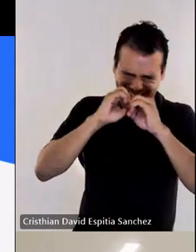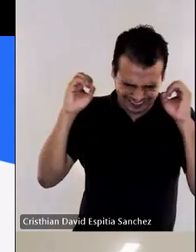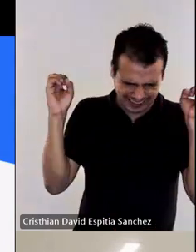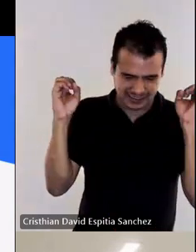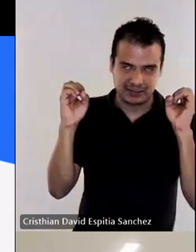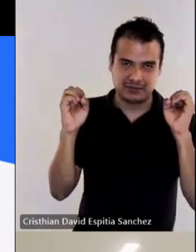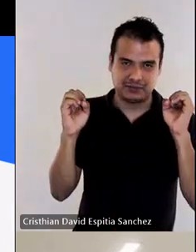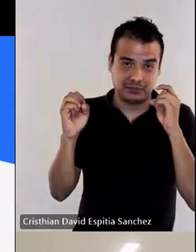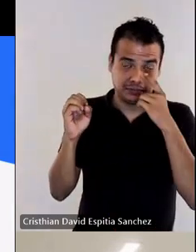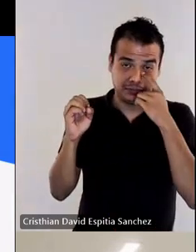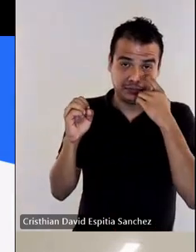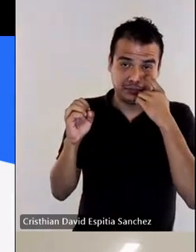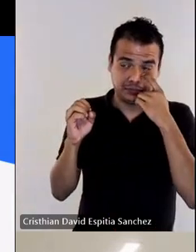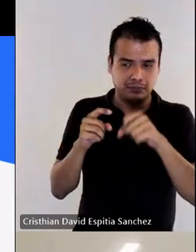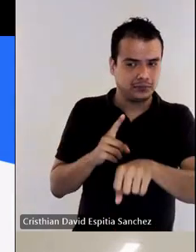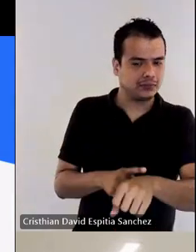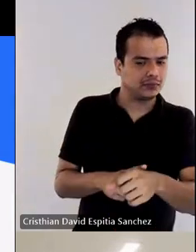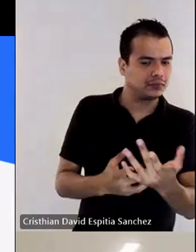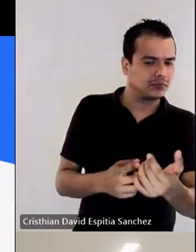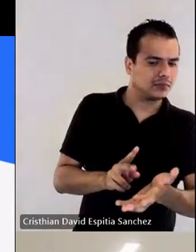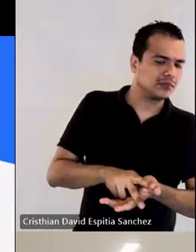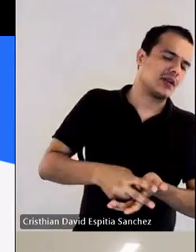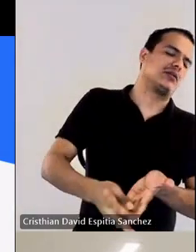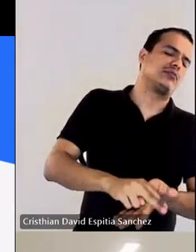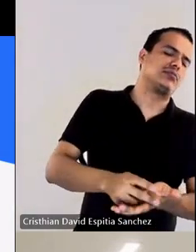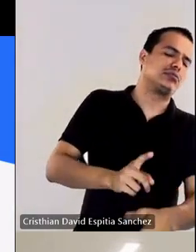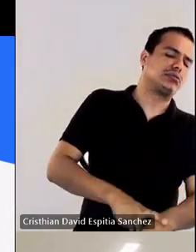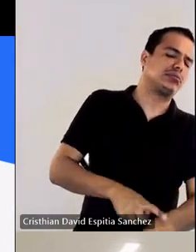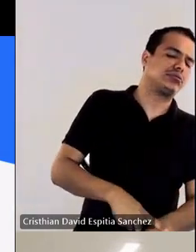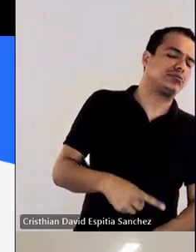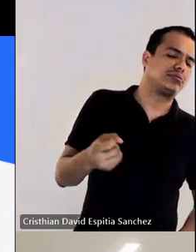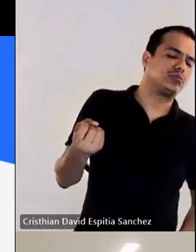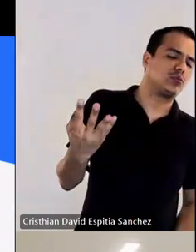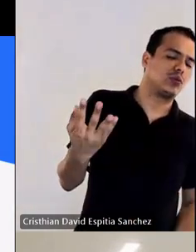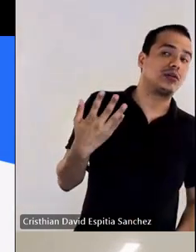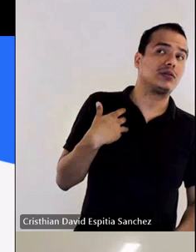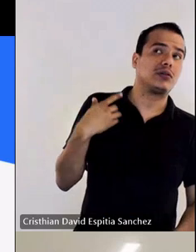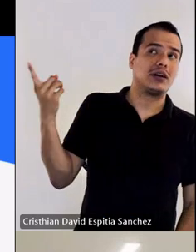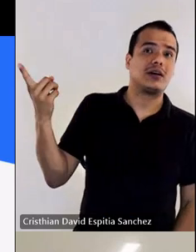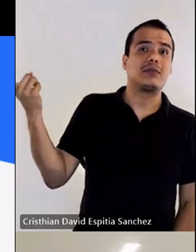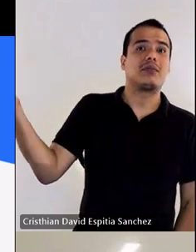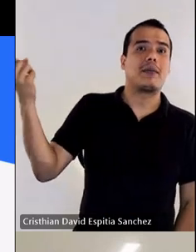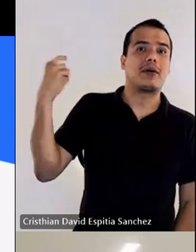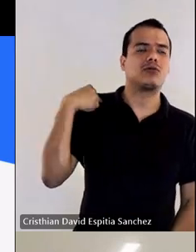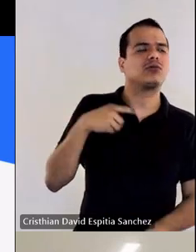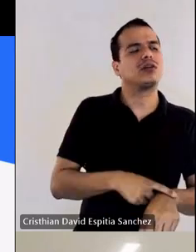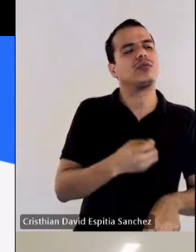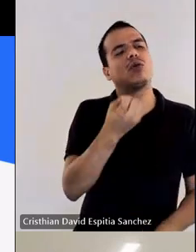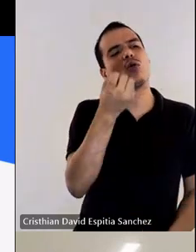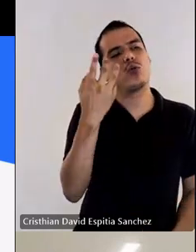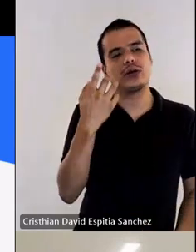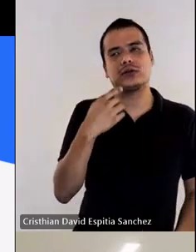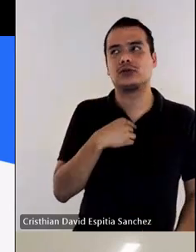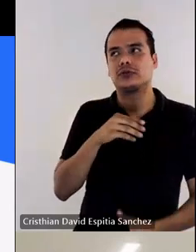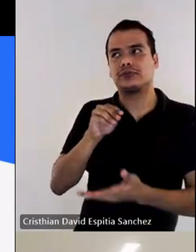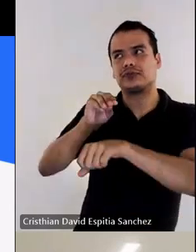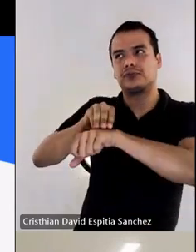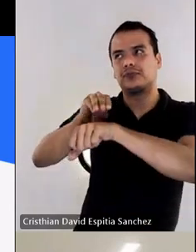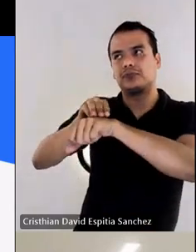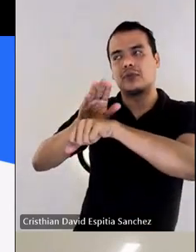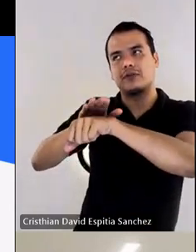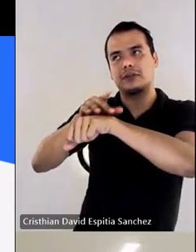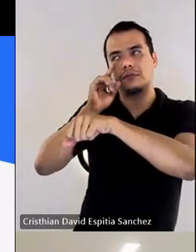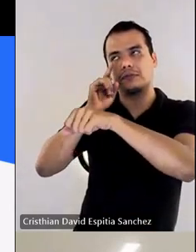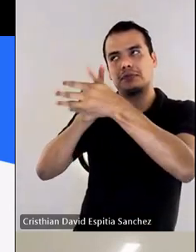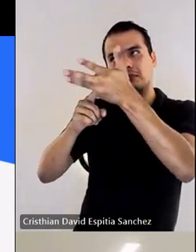importante contabilizar el tiempo que demora la convulsión porque este dato lo van a preguntar en el centro asistencial. También fijarnos qué parte del